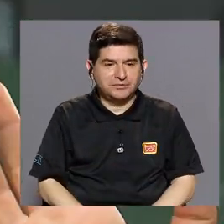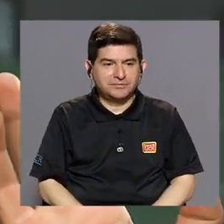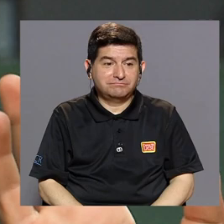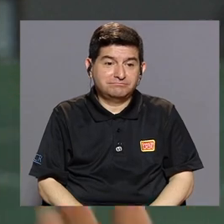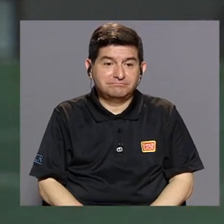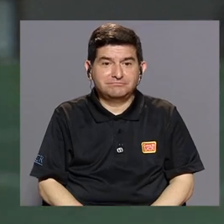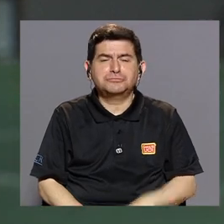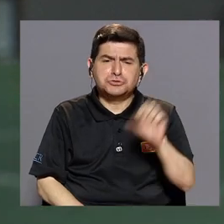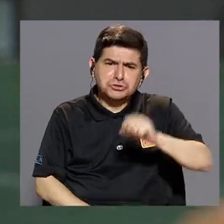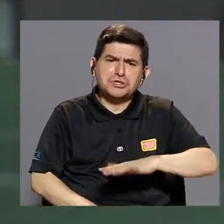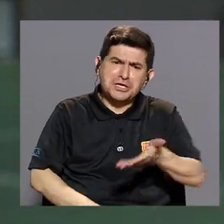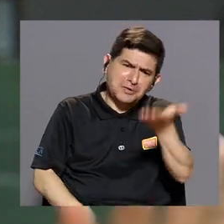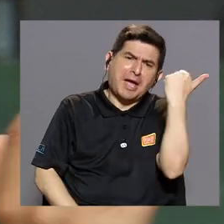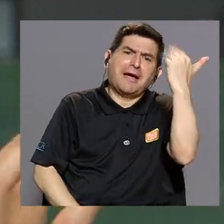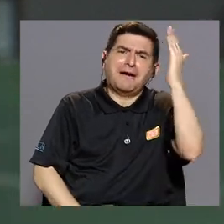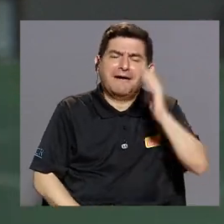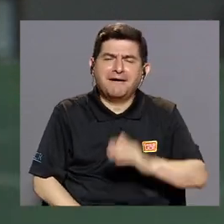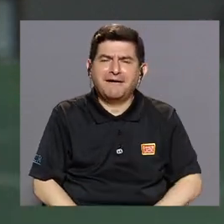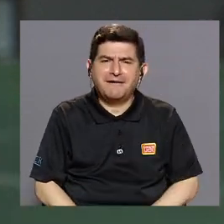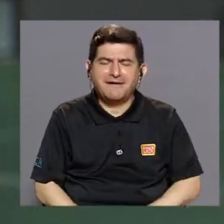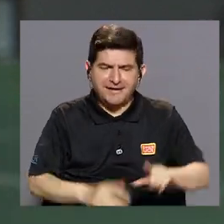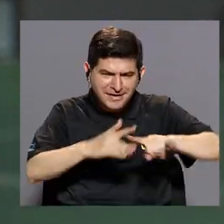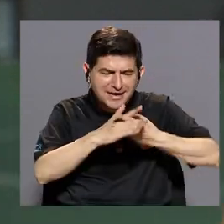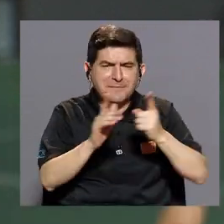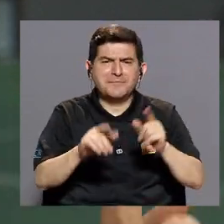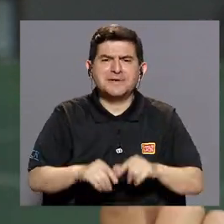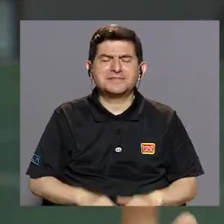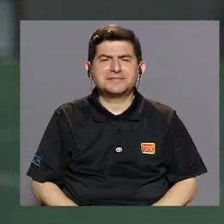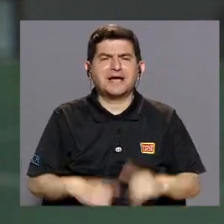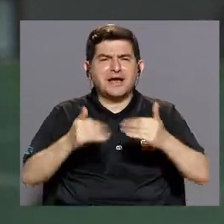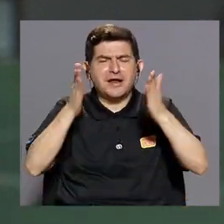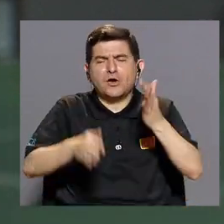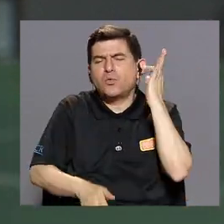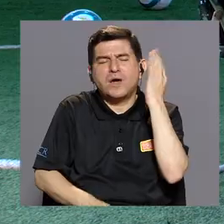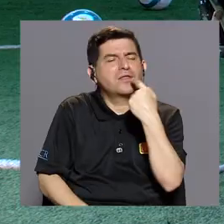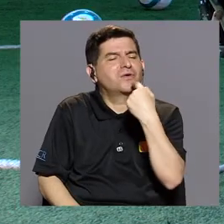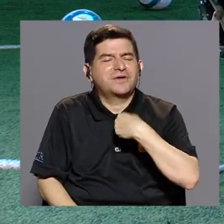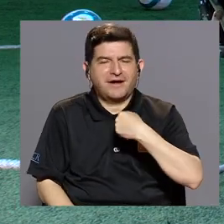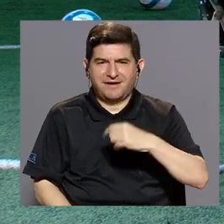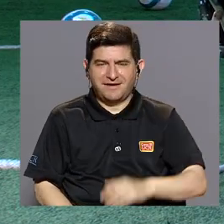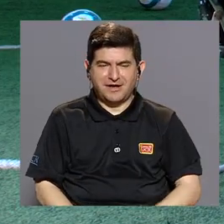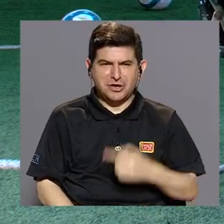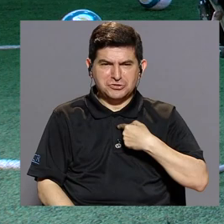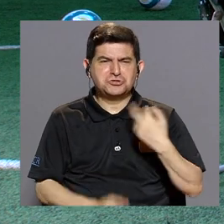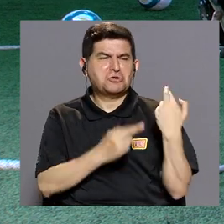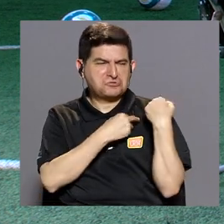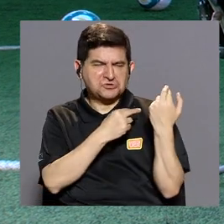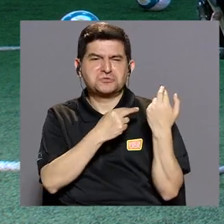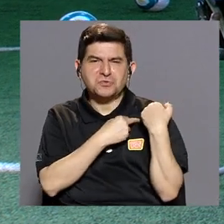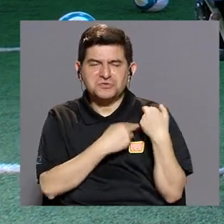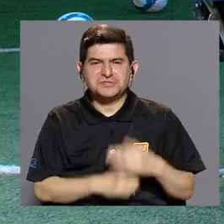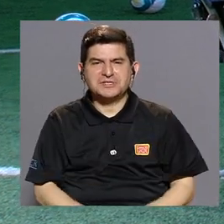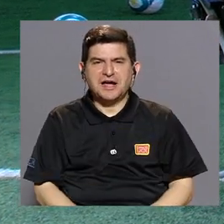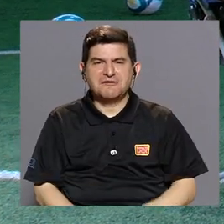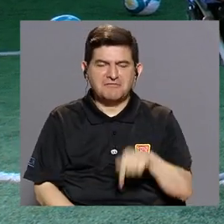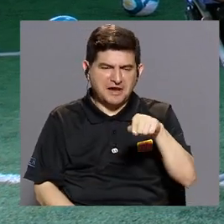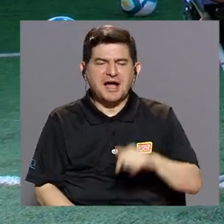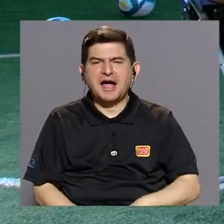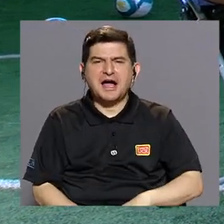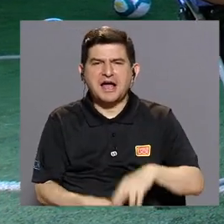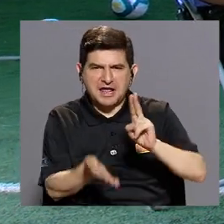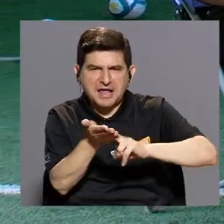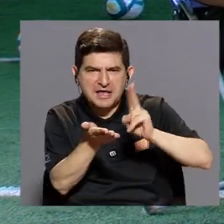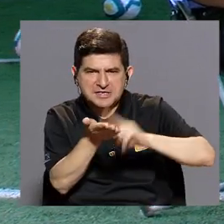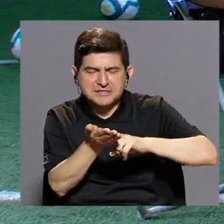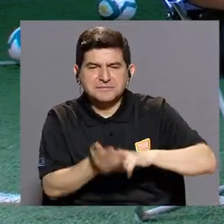Venga, a estar ahí lo que. Claro, le digo, venga. Entonces empezamos a formar un grupo. Una jugadora me dijo, yo me encargo de llevar las inscripciones a la